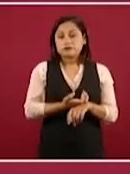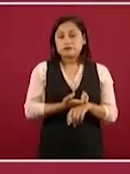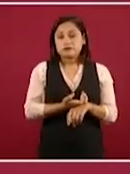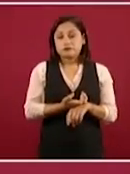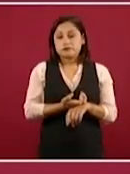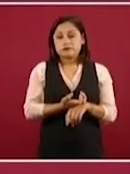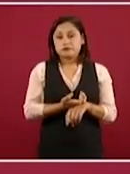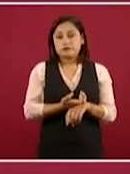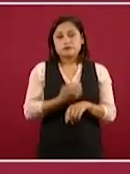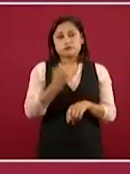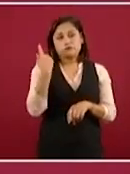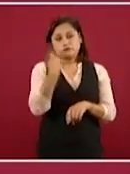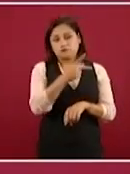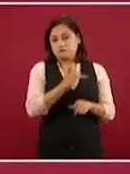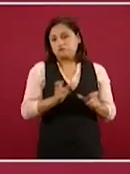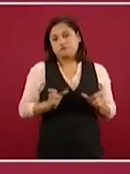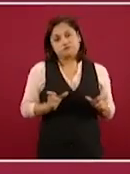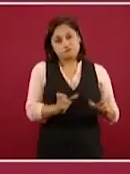control